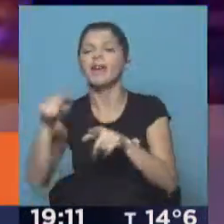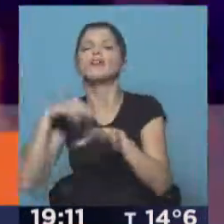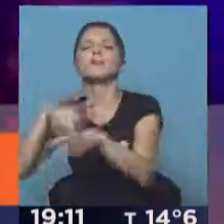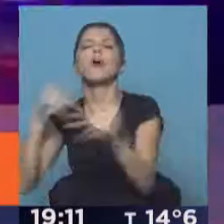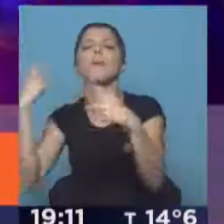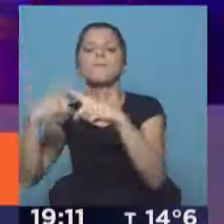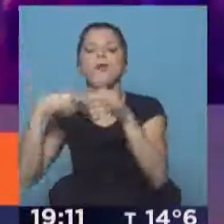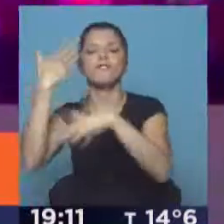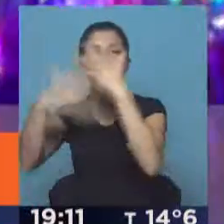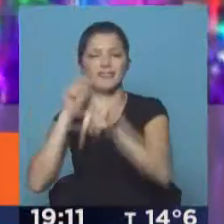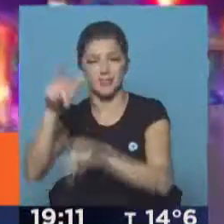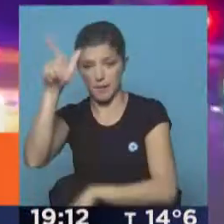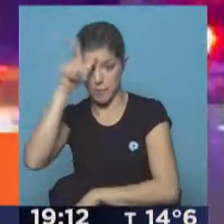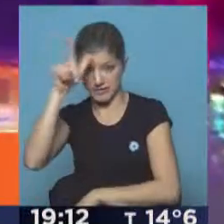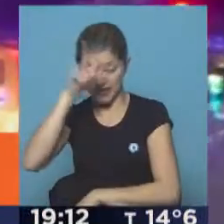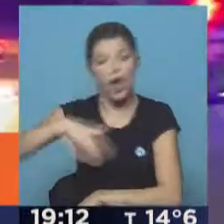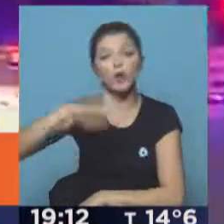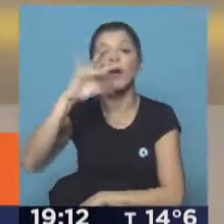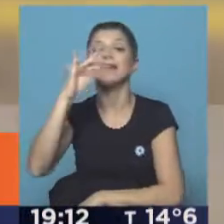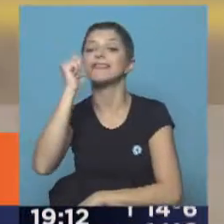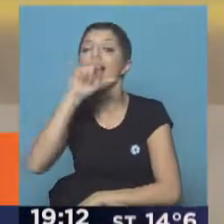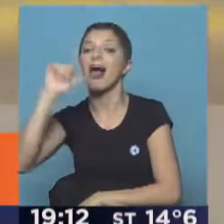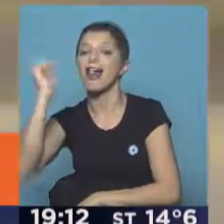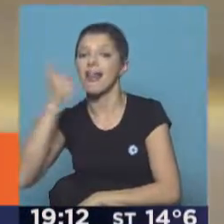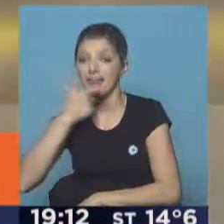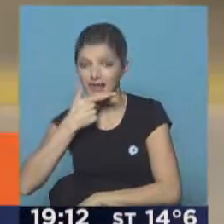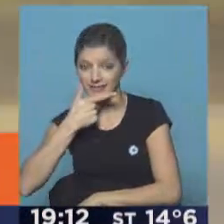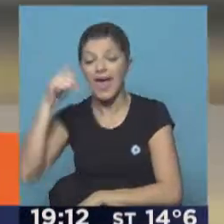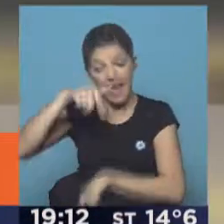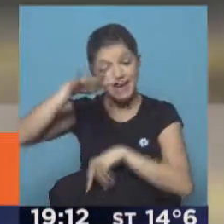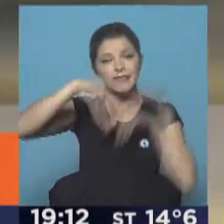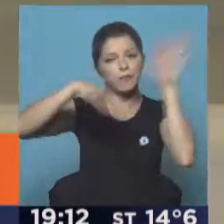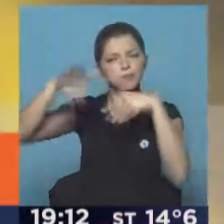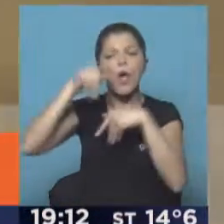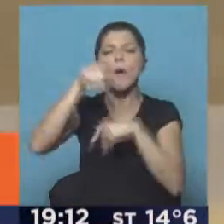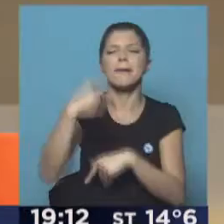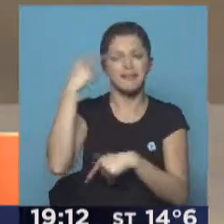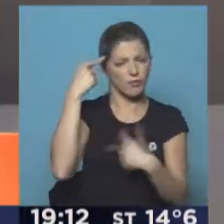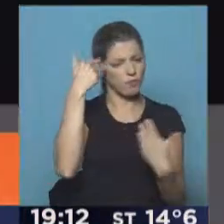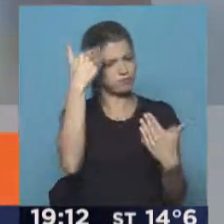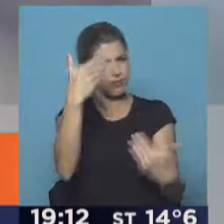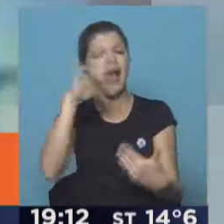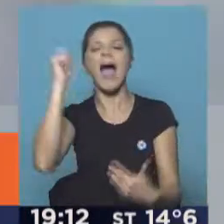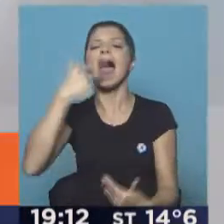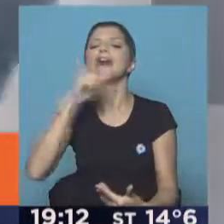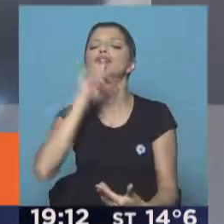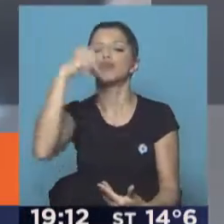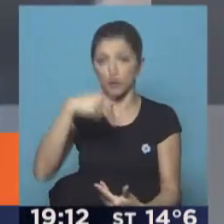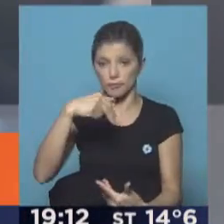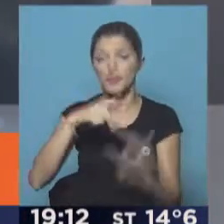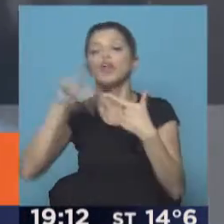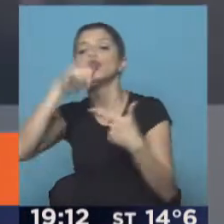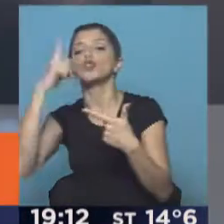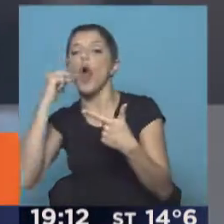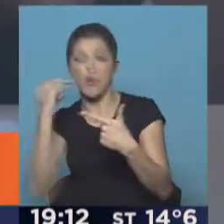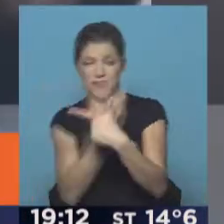el centro de Dallas. La marcha había sido convocada en memoria de Alton Sterling y Philando Castile, dos